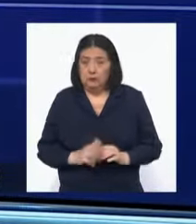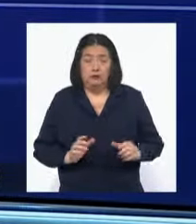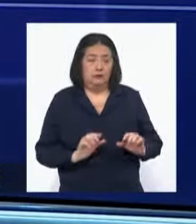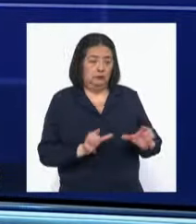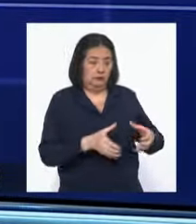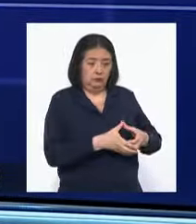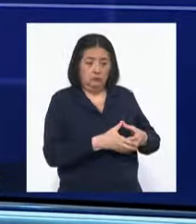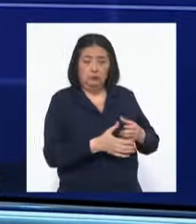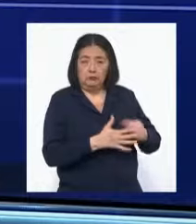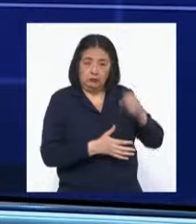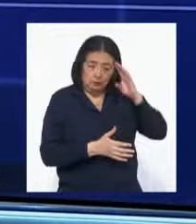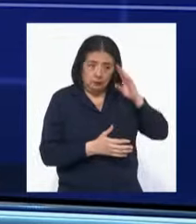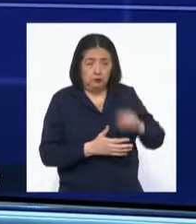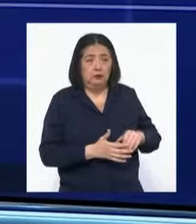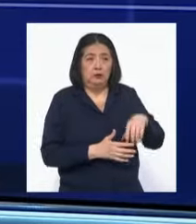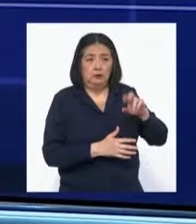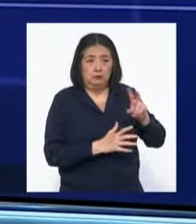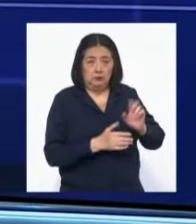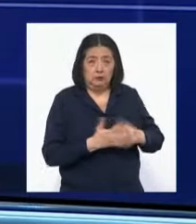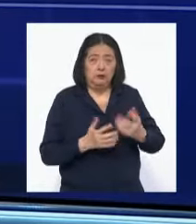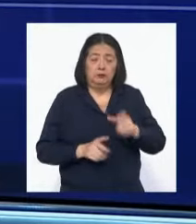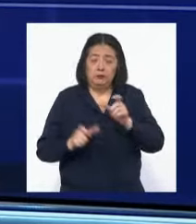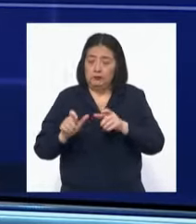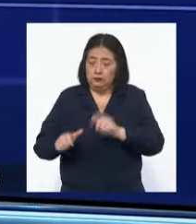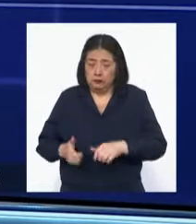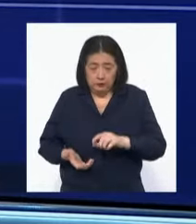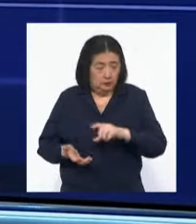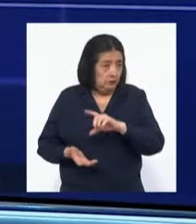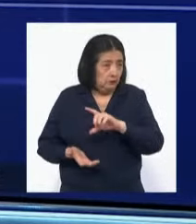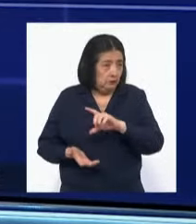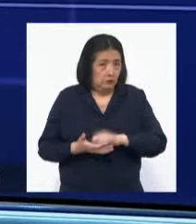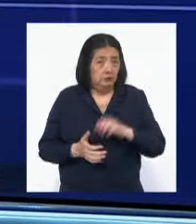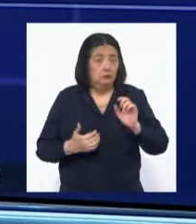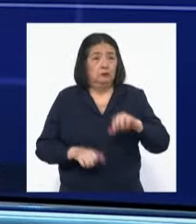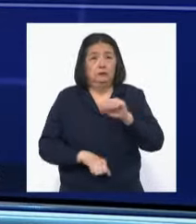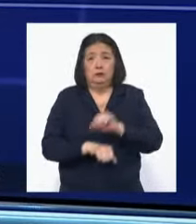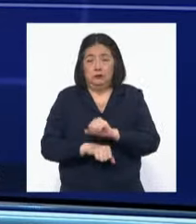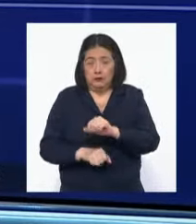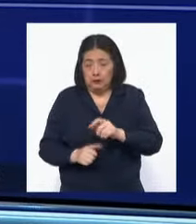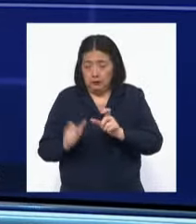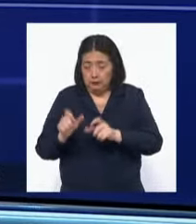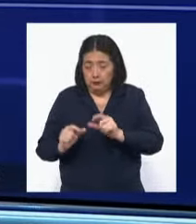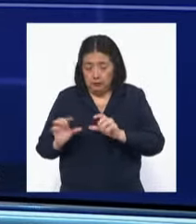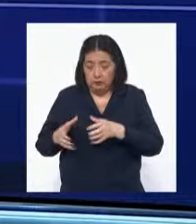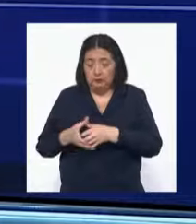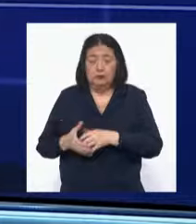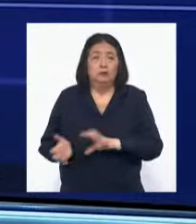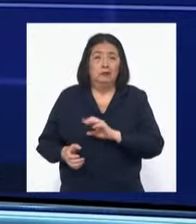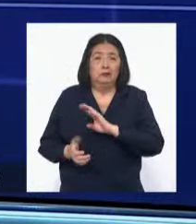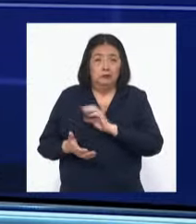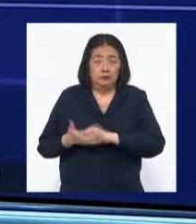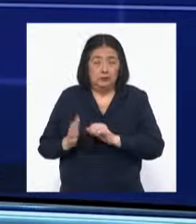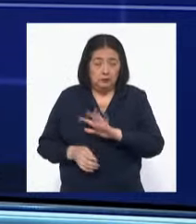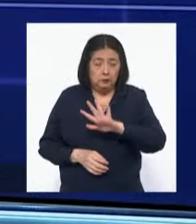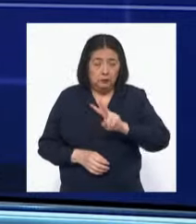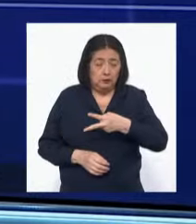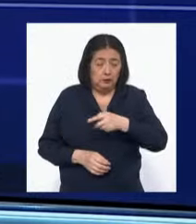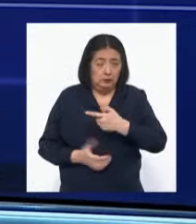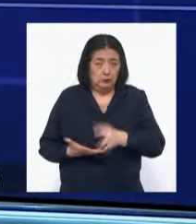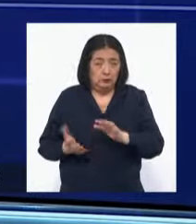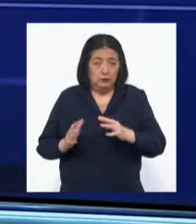Verde y Serenos de Lima lograron detener a los salvajes del centro cívico tras robar 52.000 soles en un centro comercial.